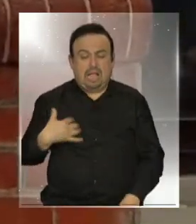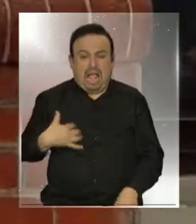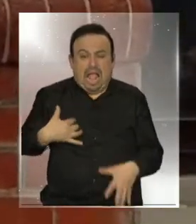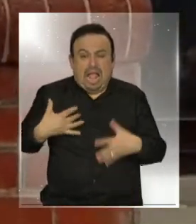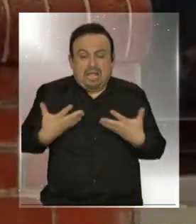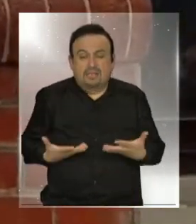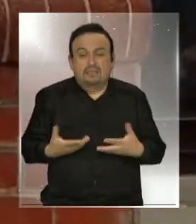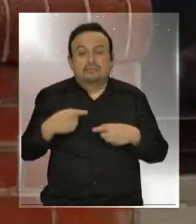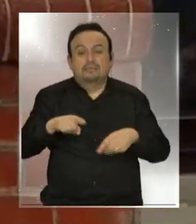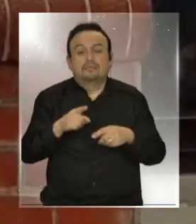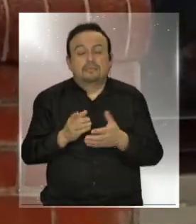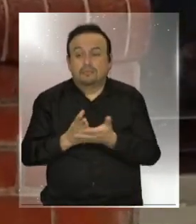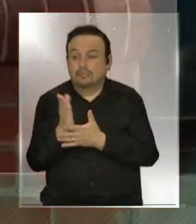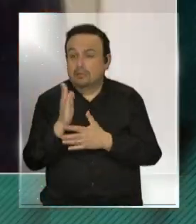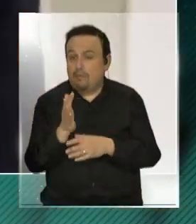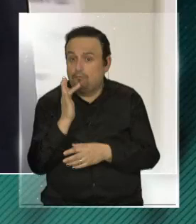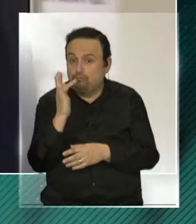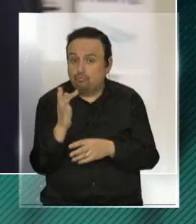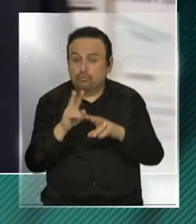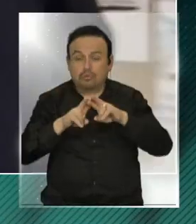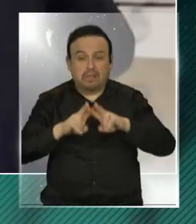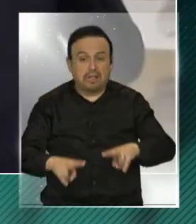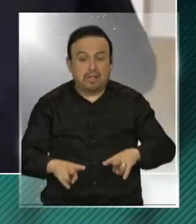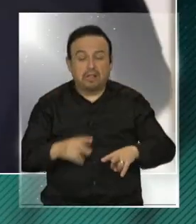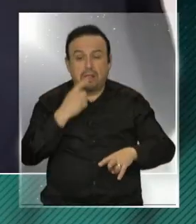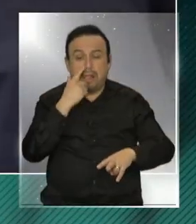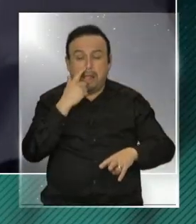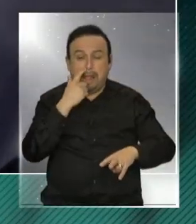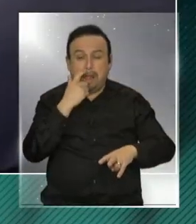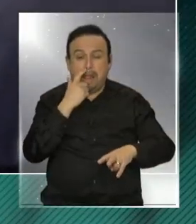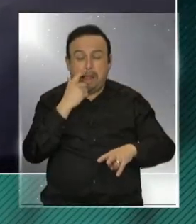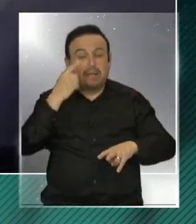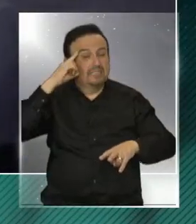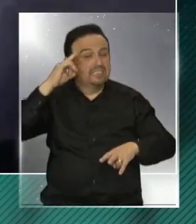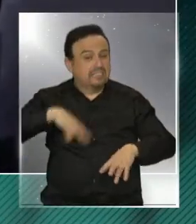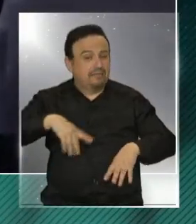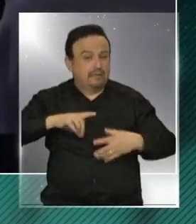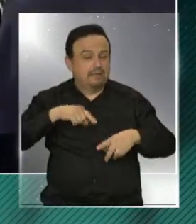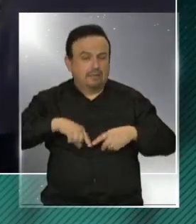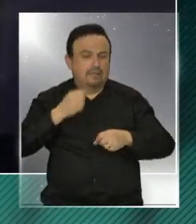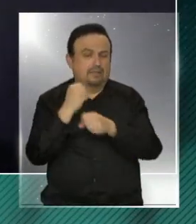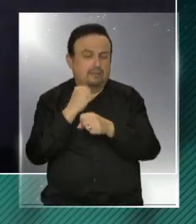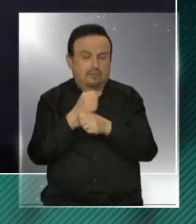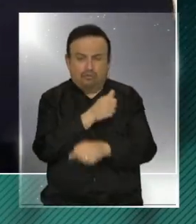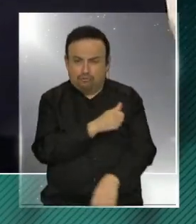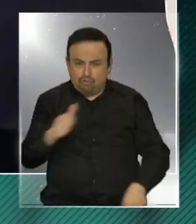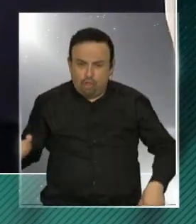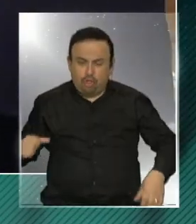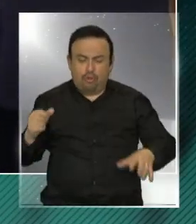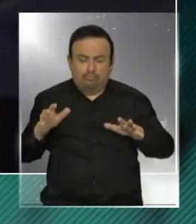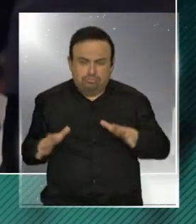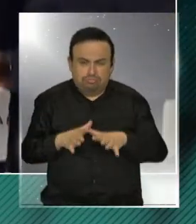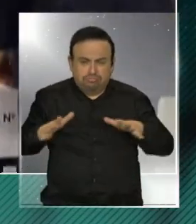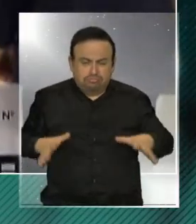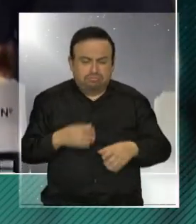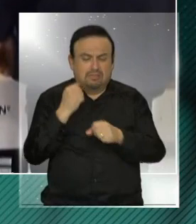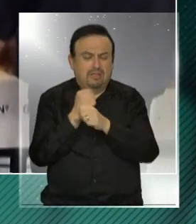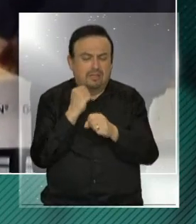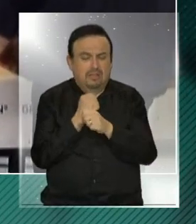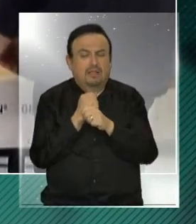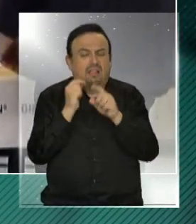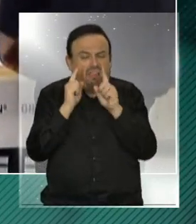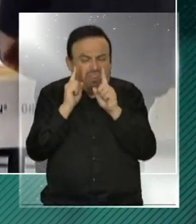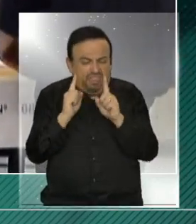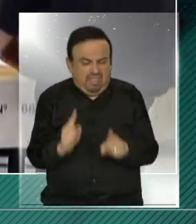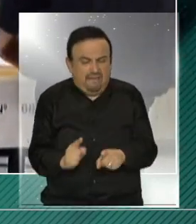e iniciar el tiempo que se viene con tranquilidad, sabiendo que vamos a trabajar todos juntos, todos, absolutamente